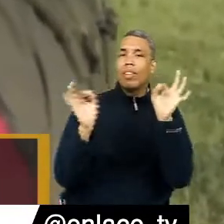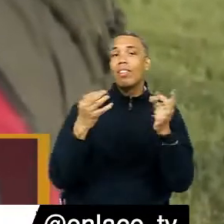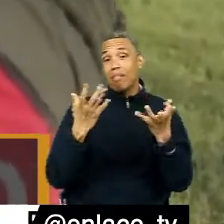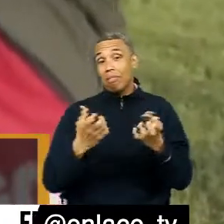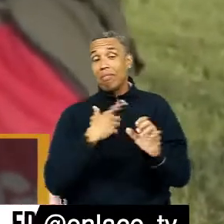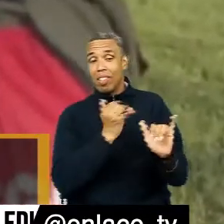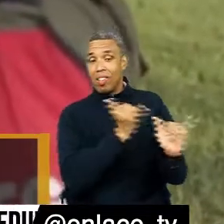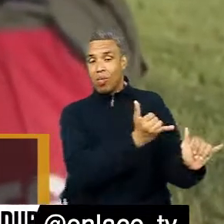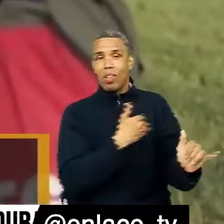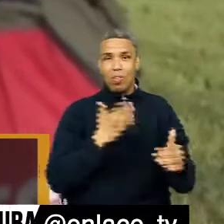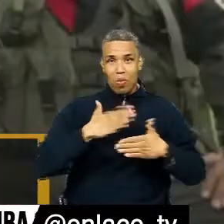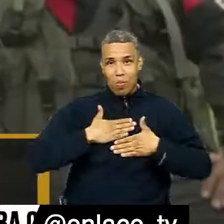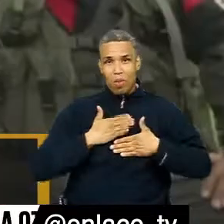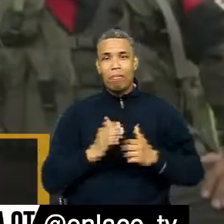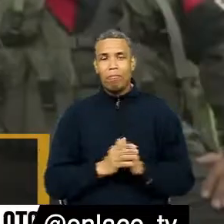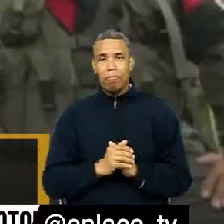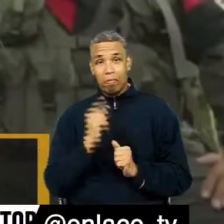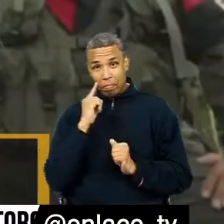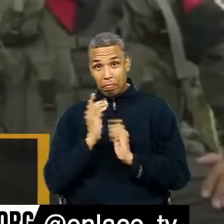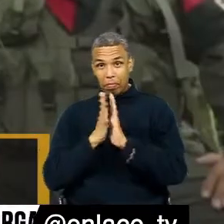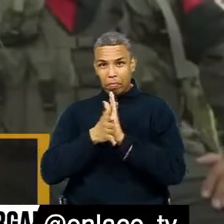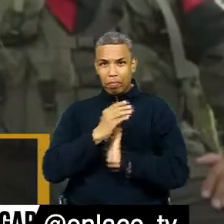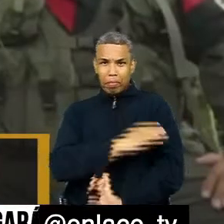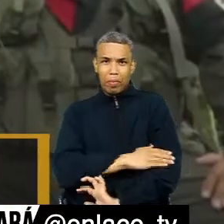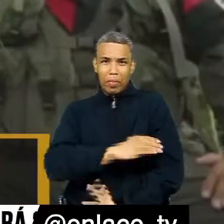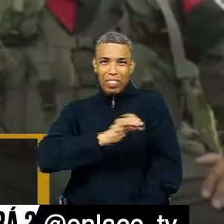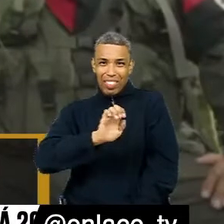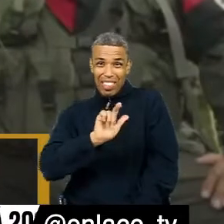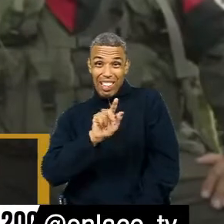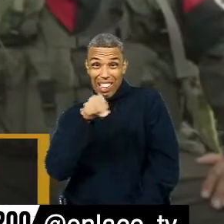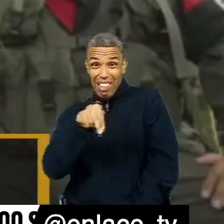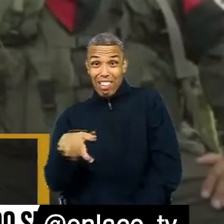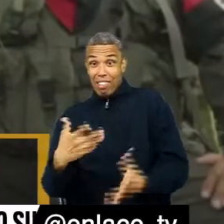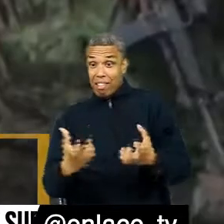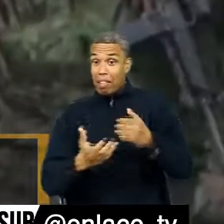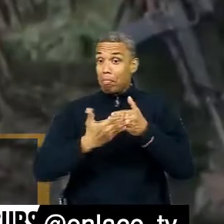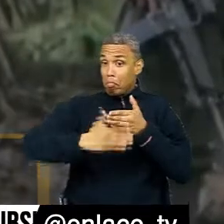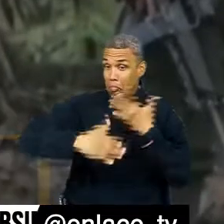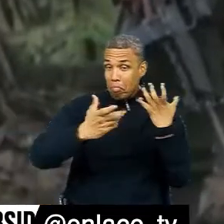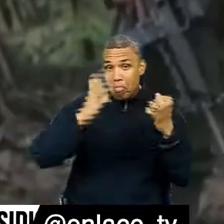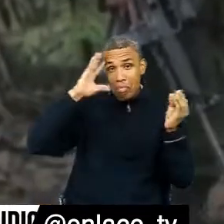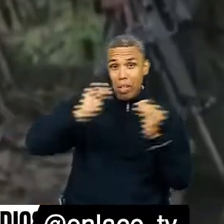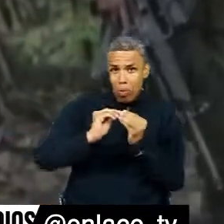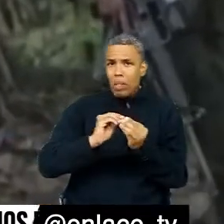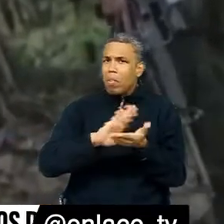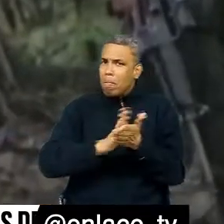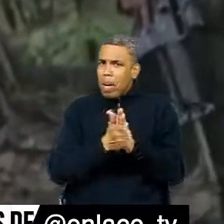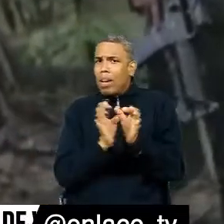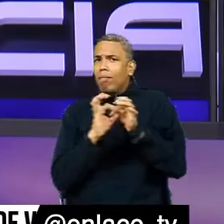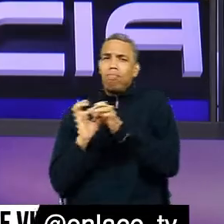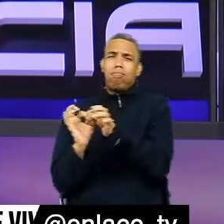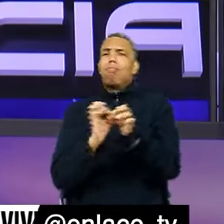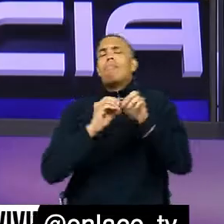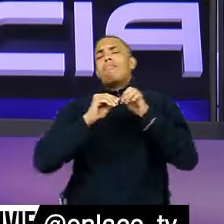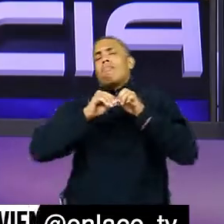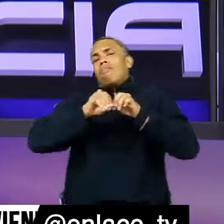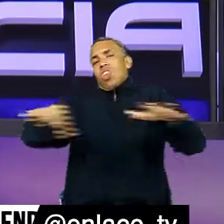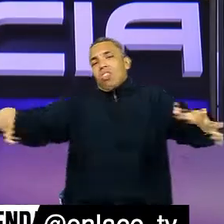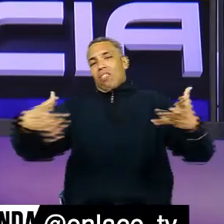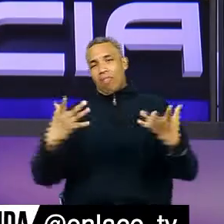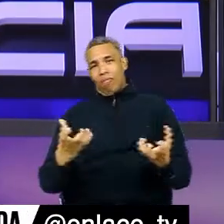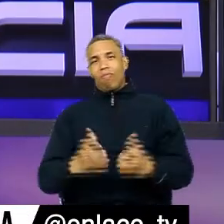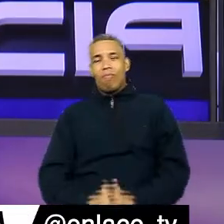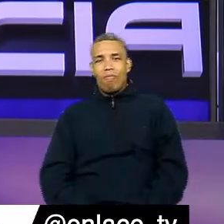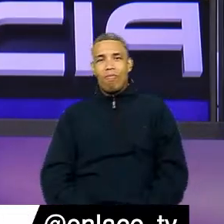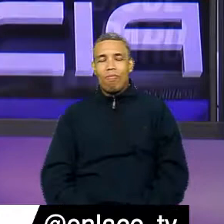liberar a sus secuestrados antes del 27 de octubre, Colombia asiste a una nueva fase en busca de una paz estable y duradera. Y se cumplen